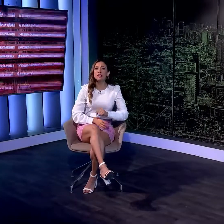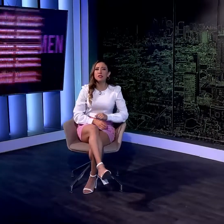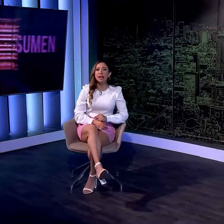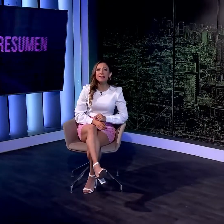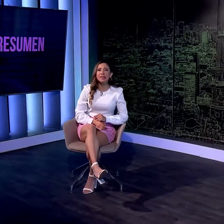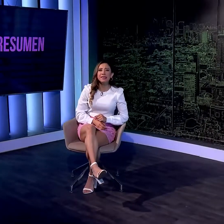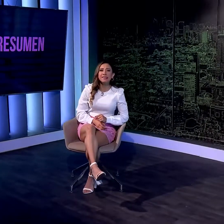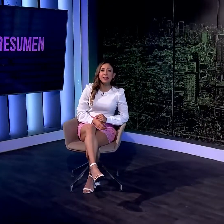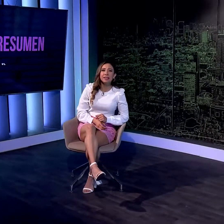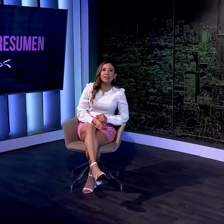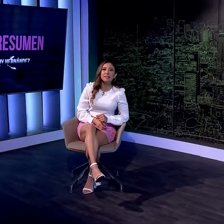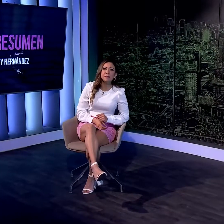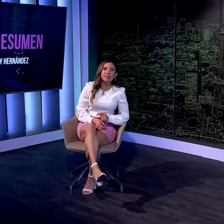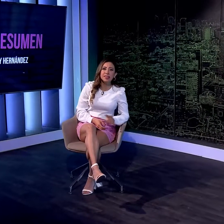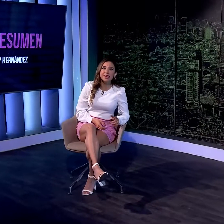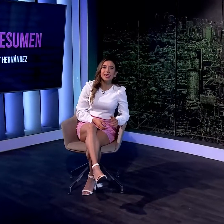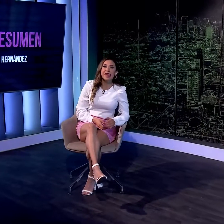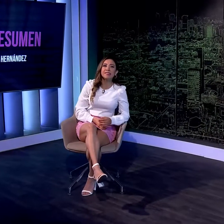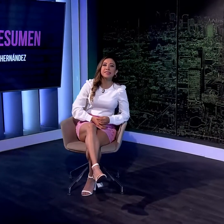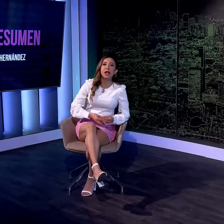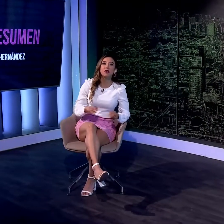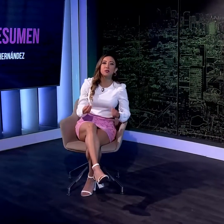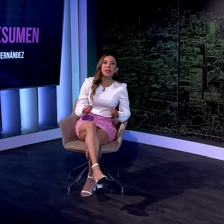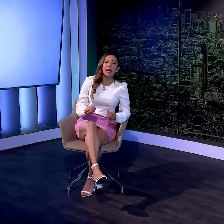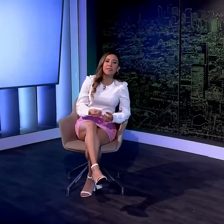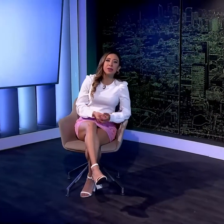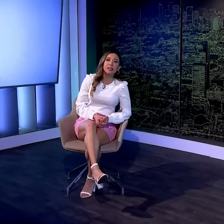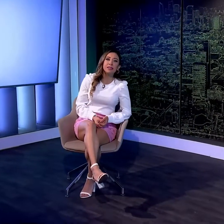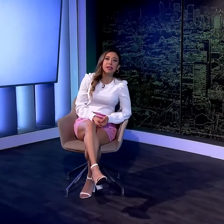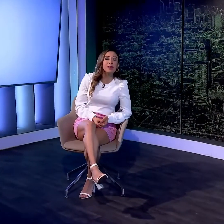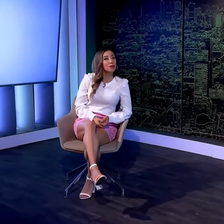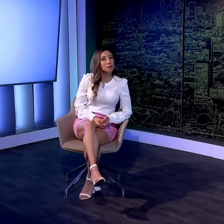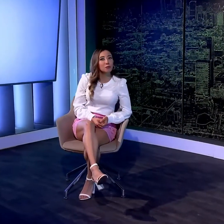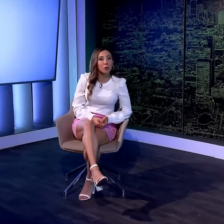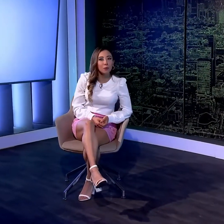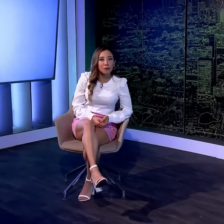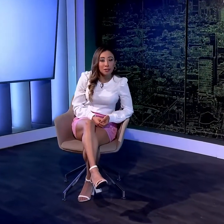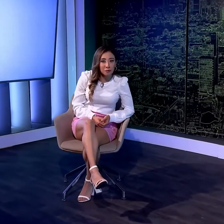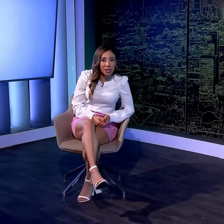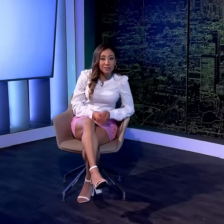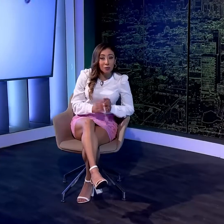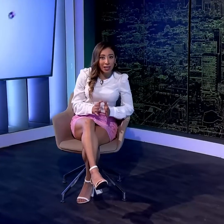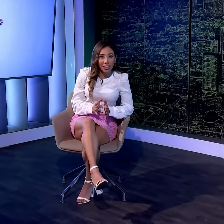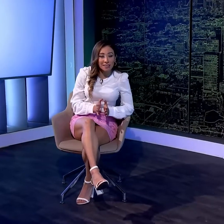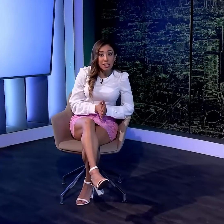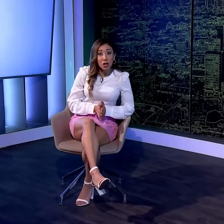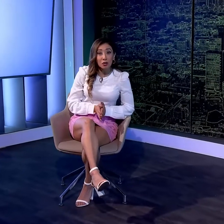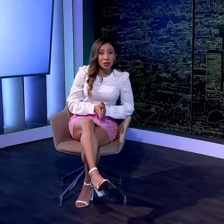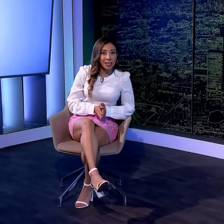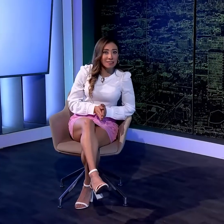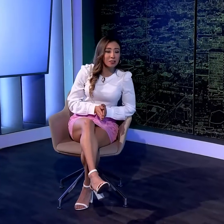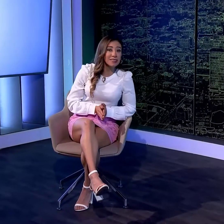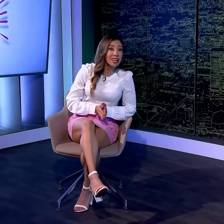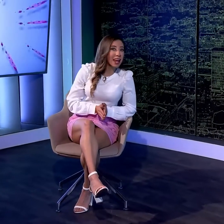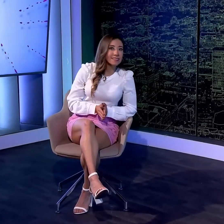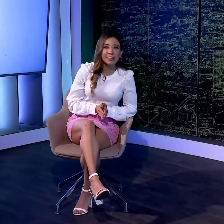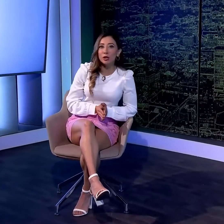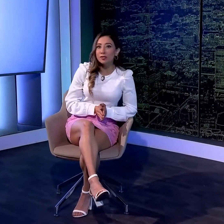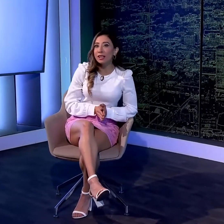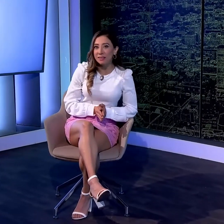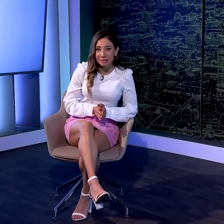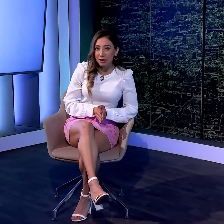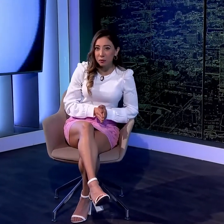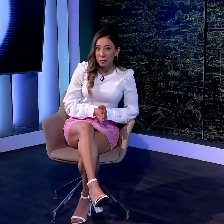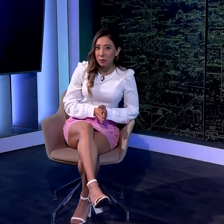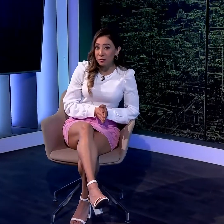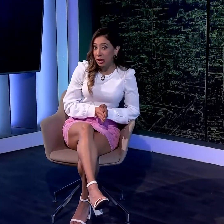festejos tradicionales en San Andrés Mixquic y hasta los pilares van a tener sus propios desfiles locales con creaciones de las y